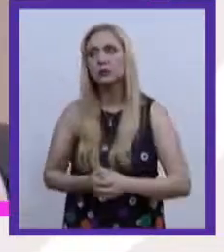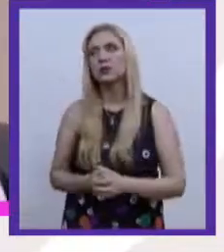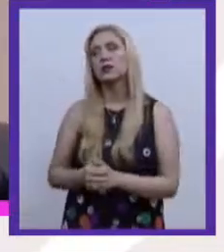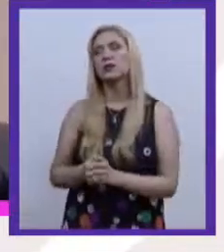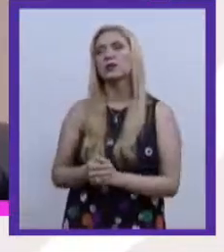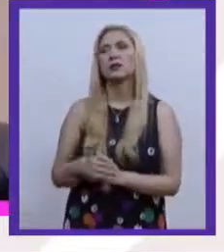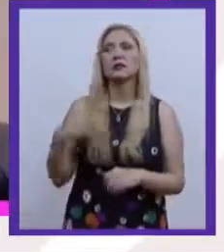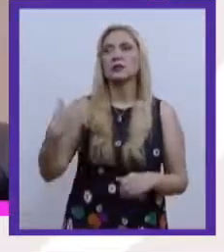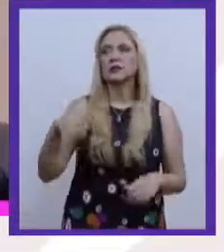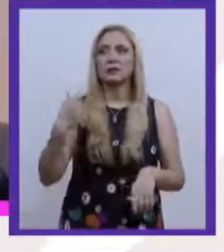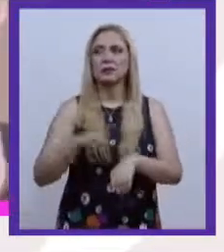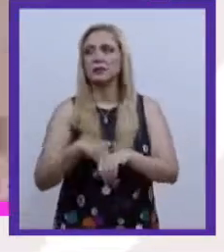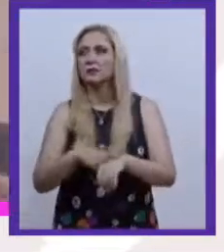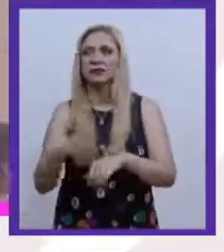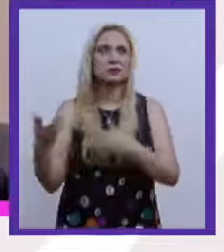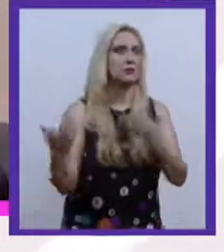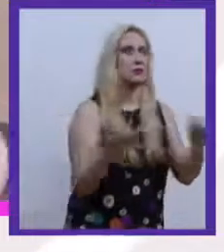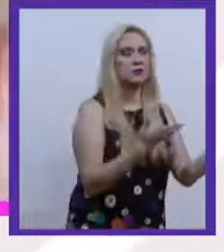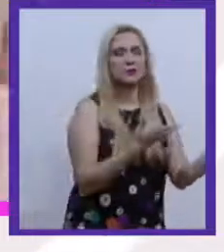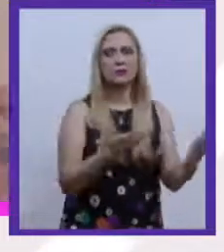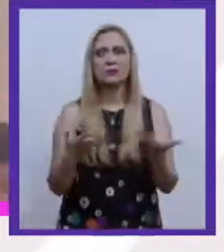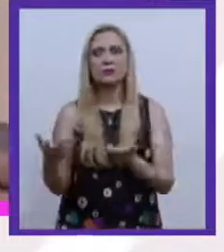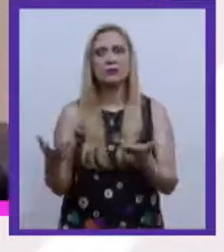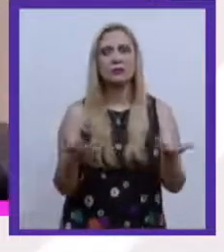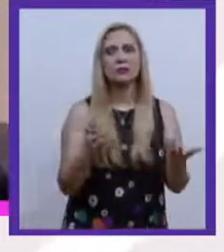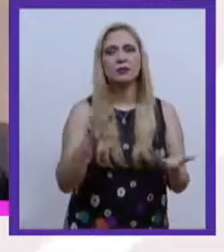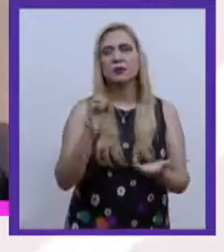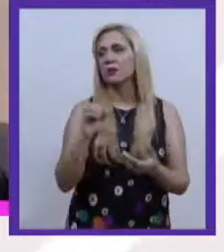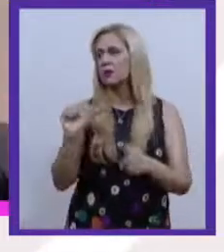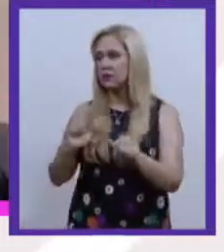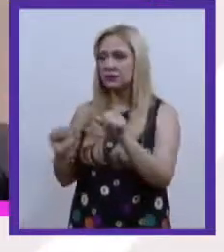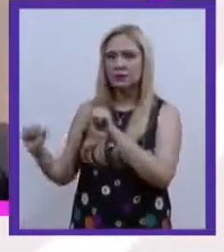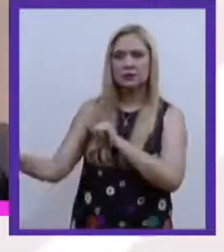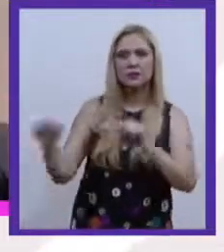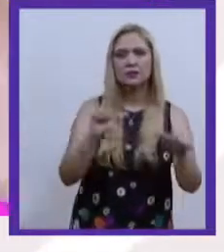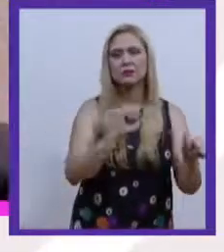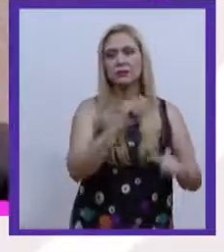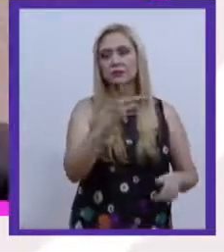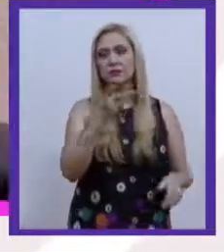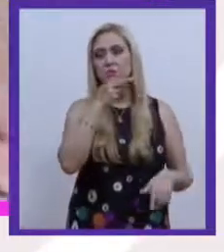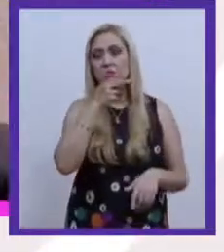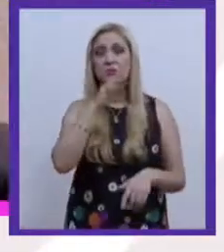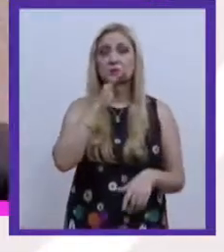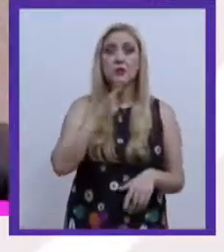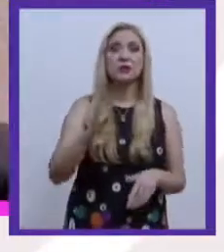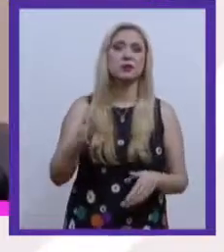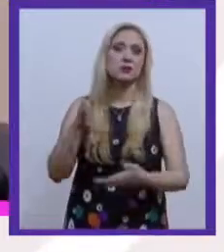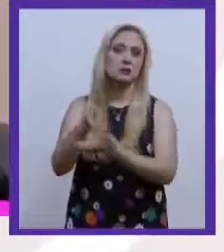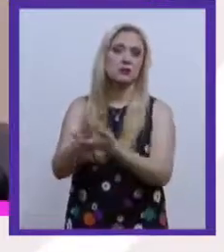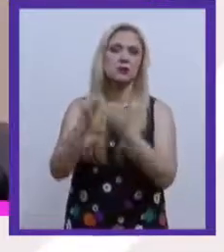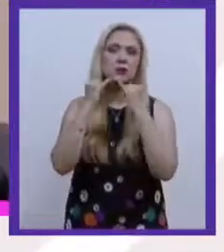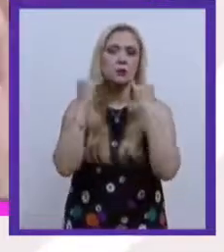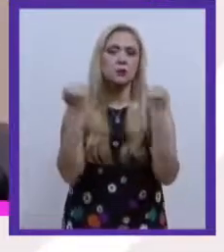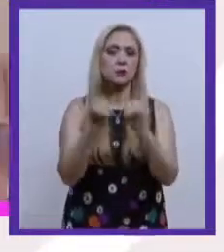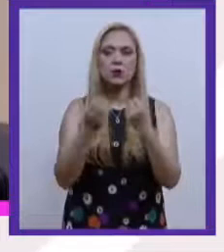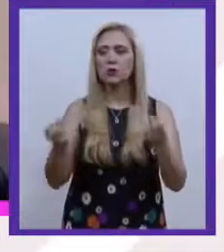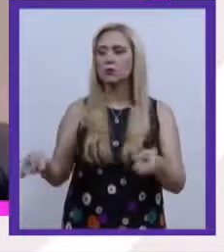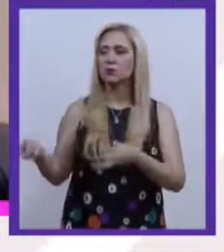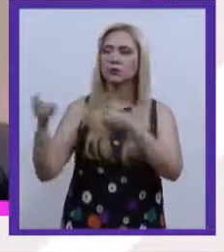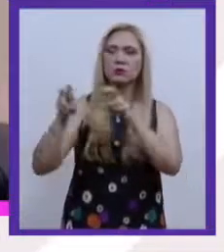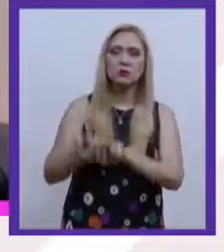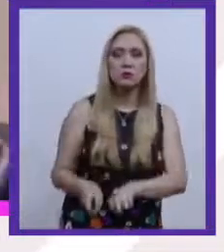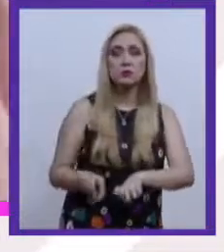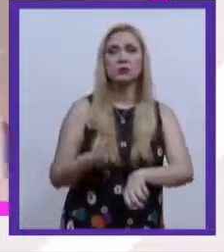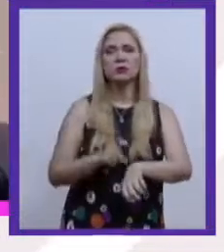pues, armonizar los horarios para buscar que padres y madres responsables de la educación de sus hijos puedan estar al mismo tiempo en una